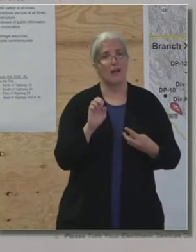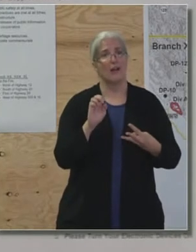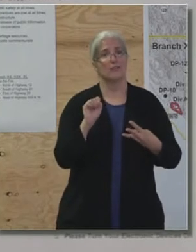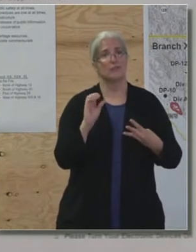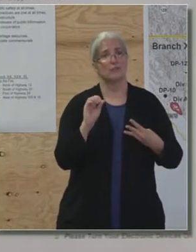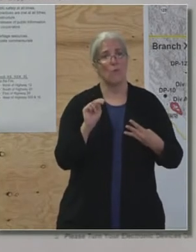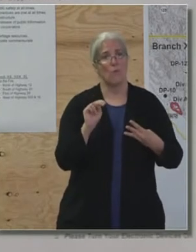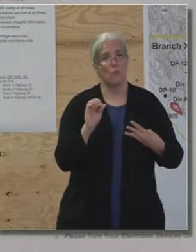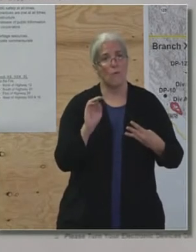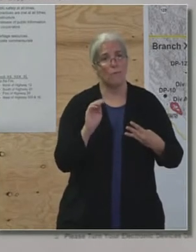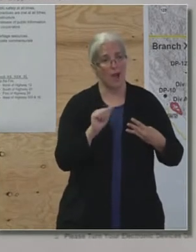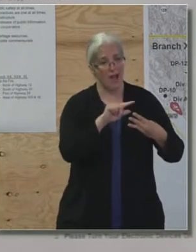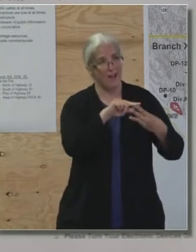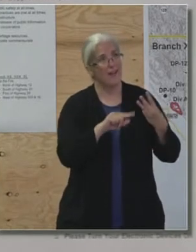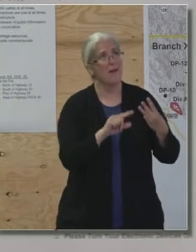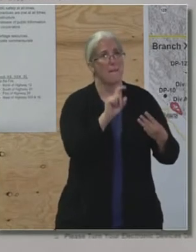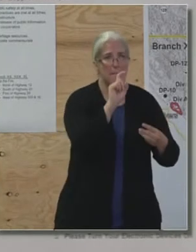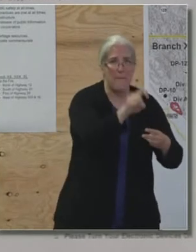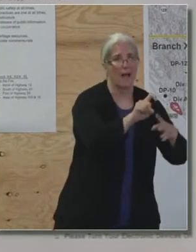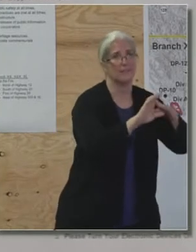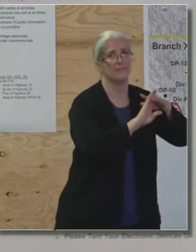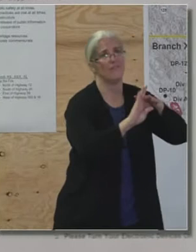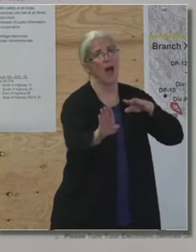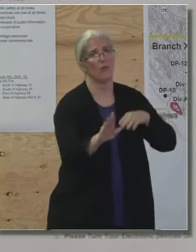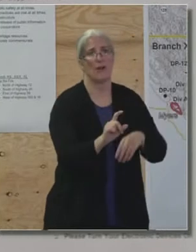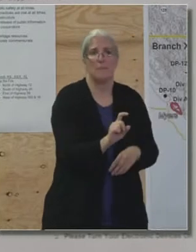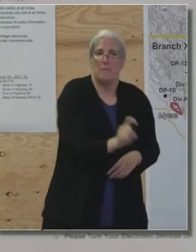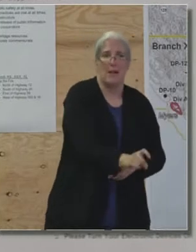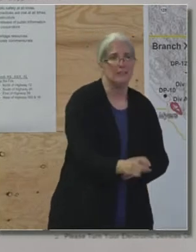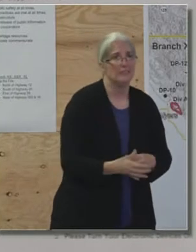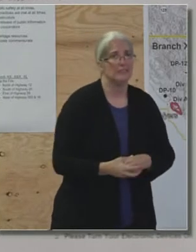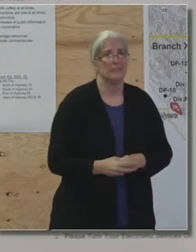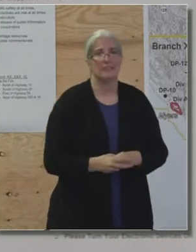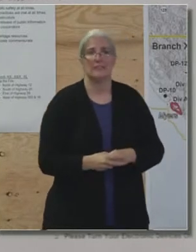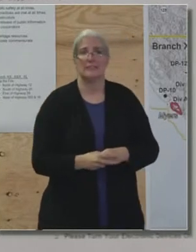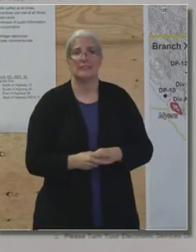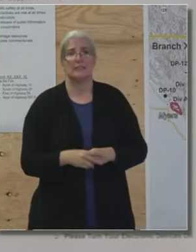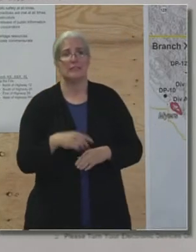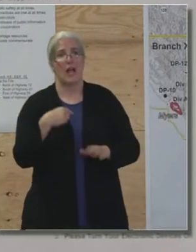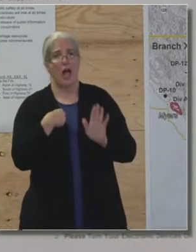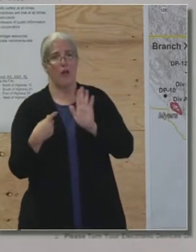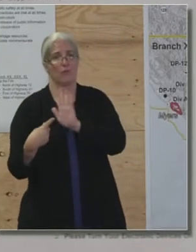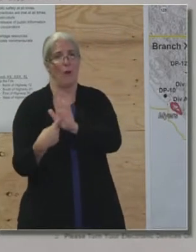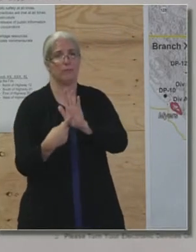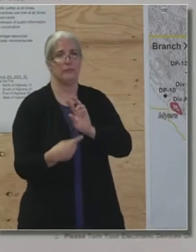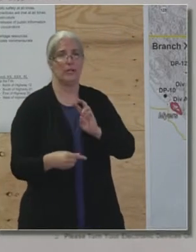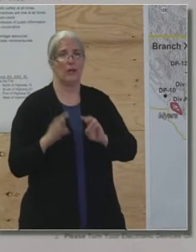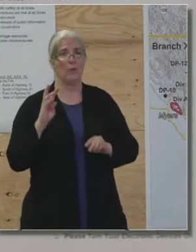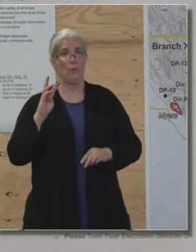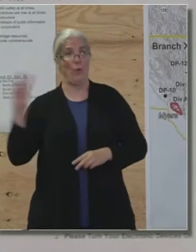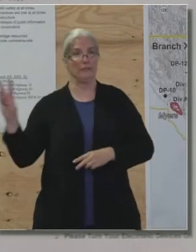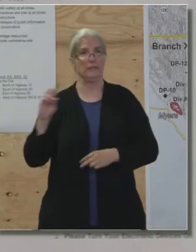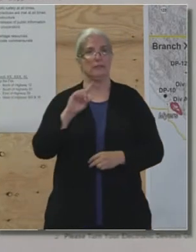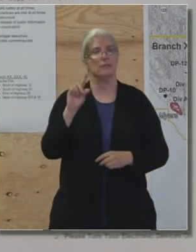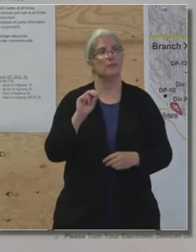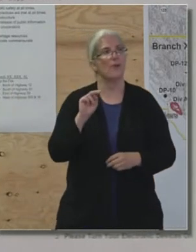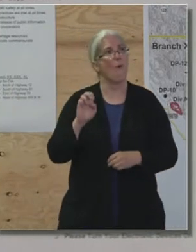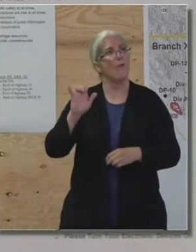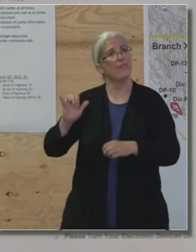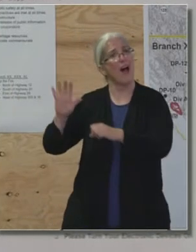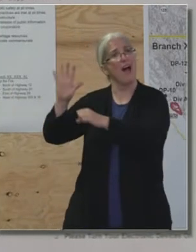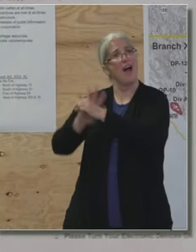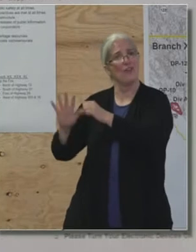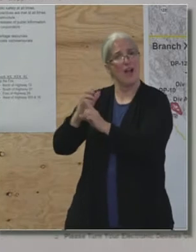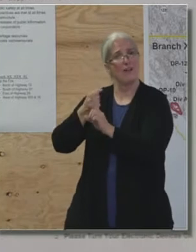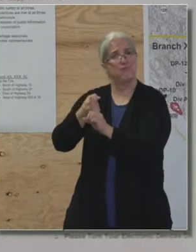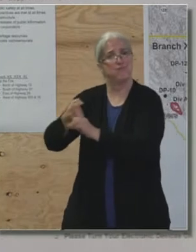escenas en el condado de sonoma representan en la zona occidental de este nuevo complejo estos incendios están ardiendo en lugares que me han visto